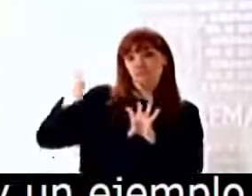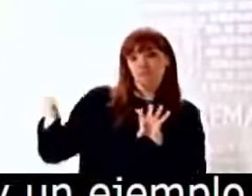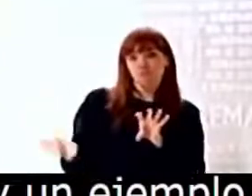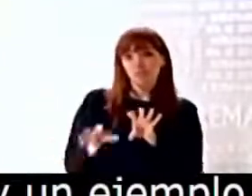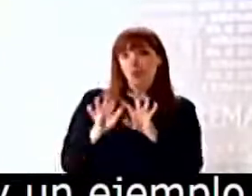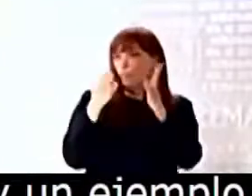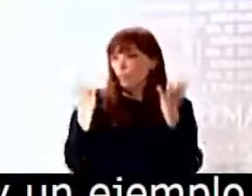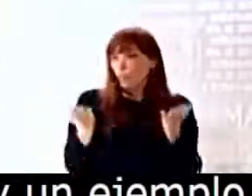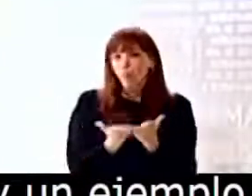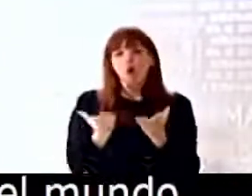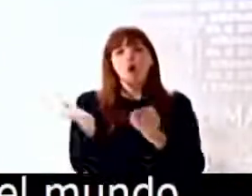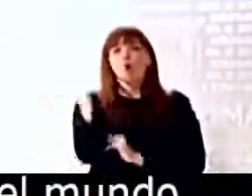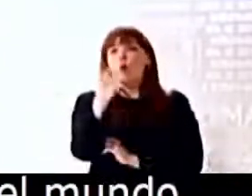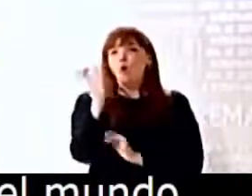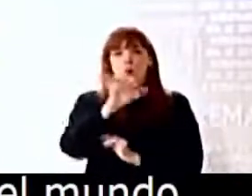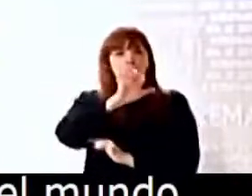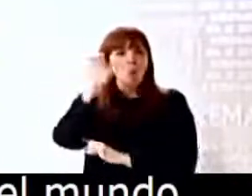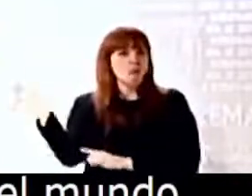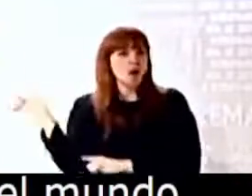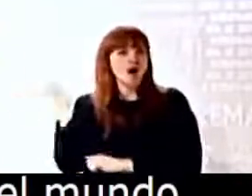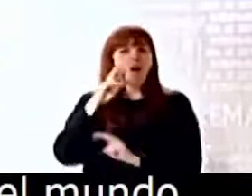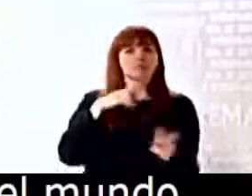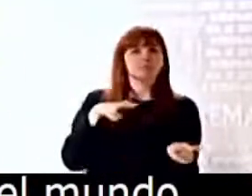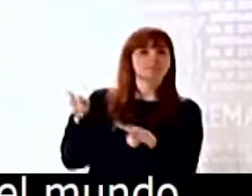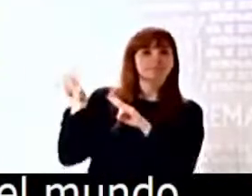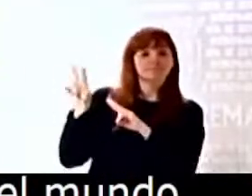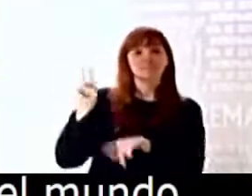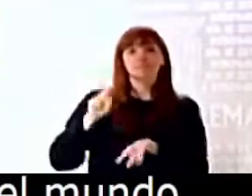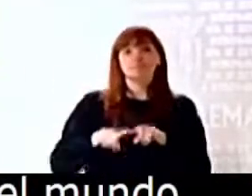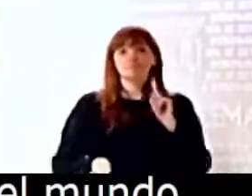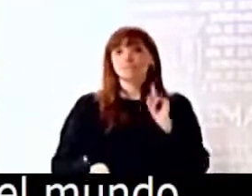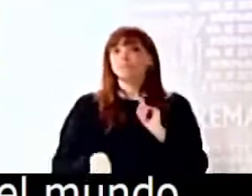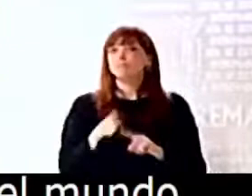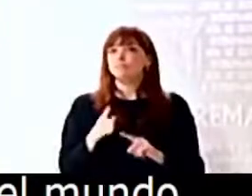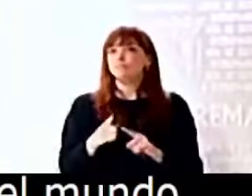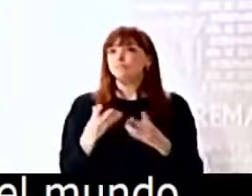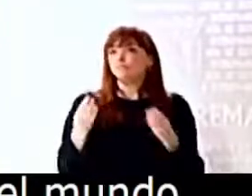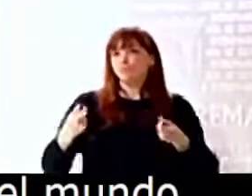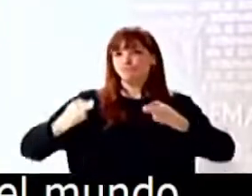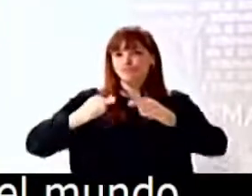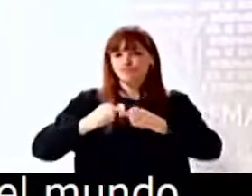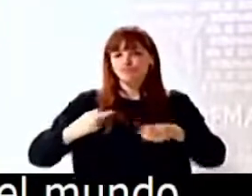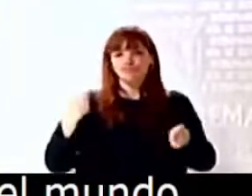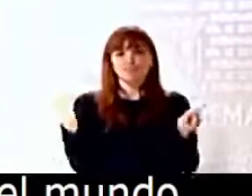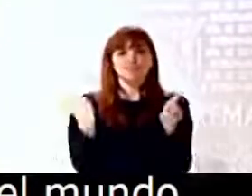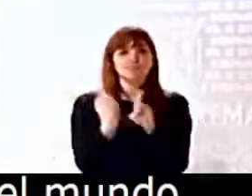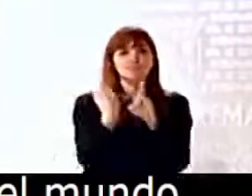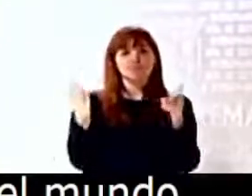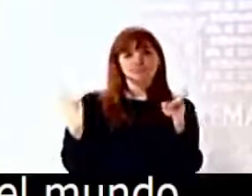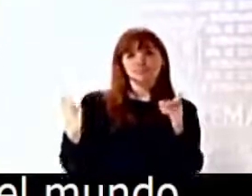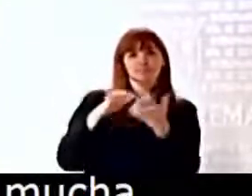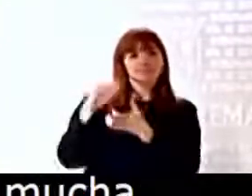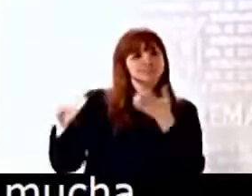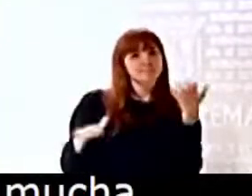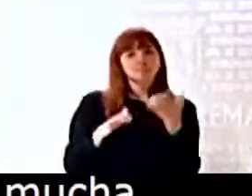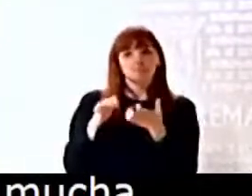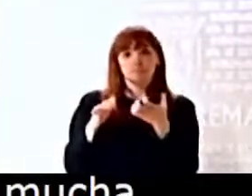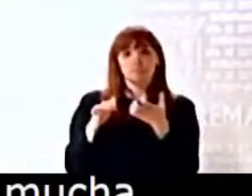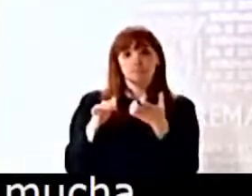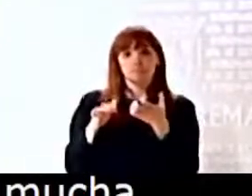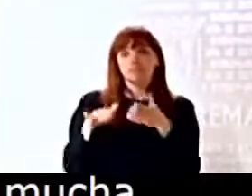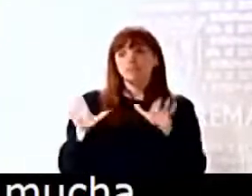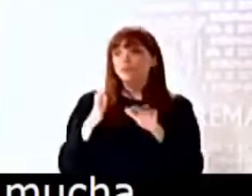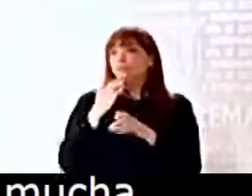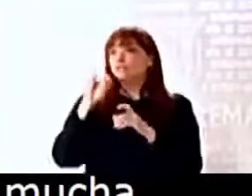en algunas partes de Europa hay mucha polarización, hay mucha crispación,